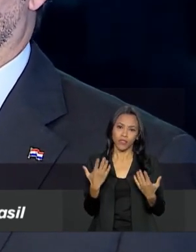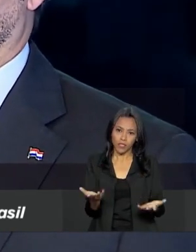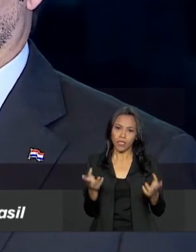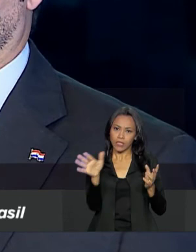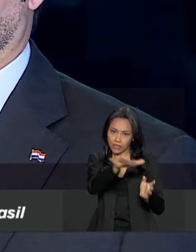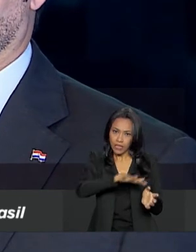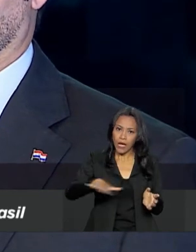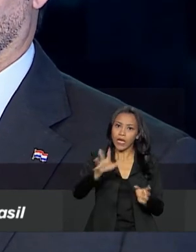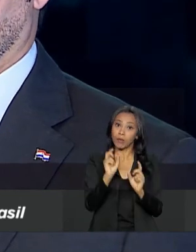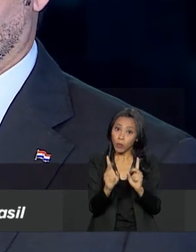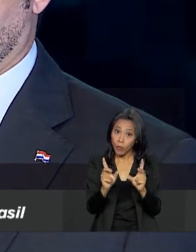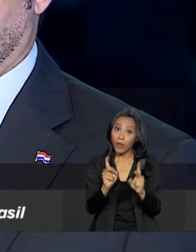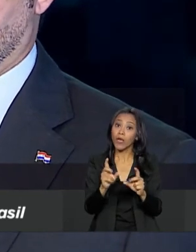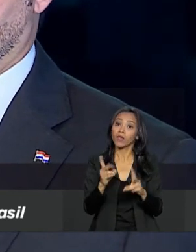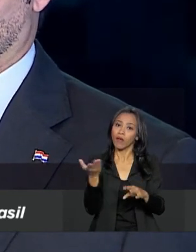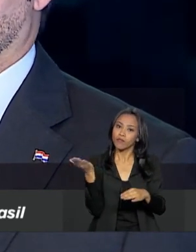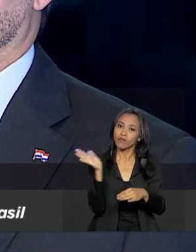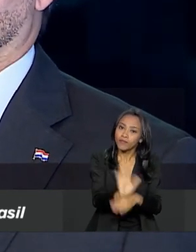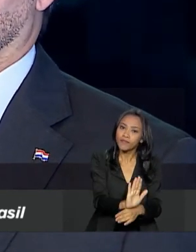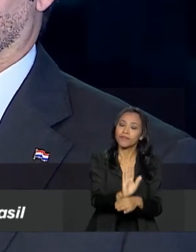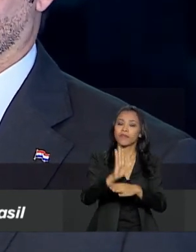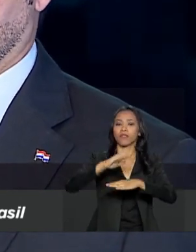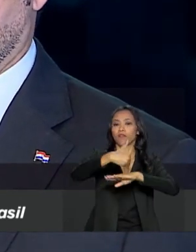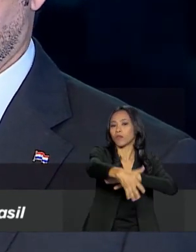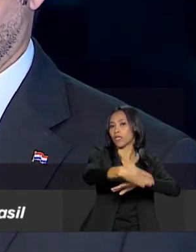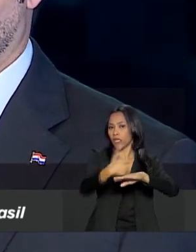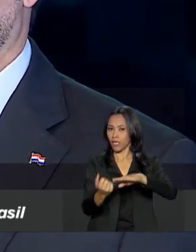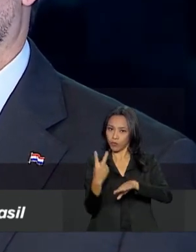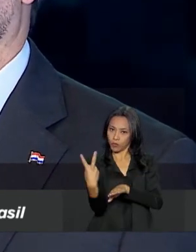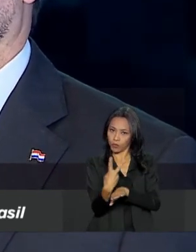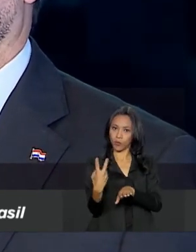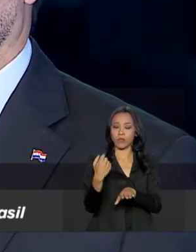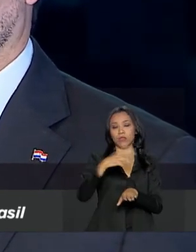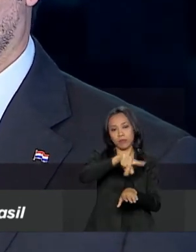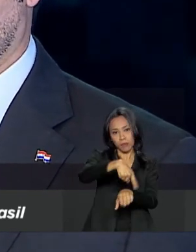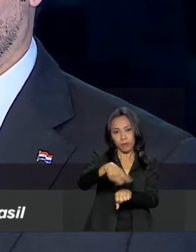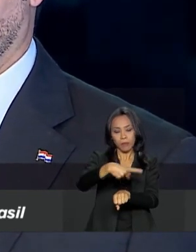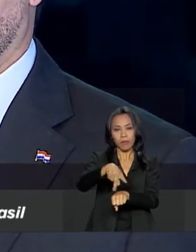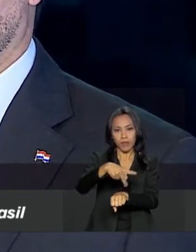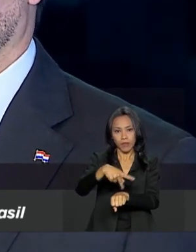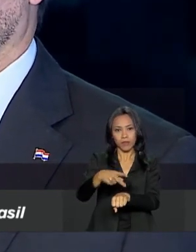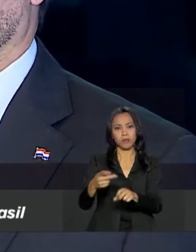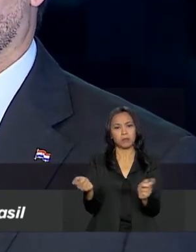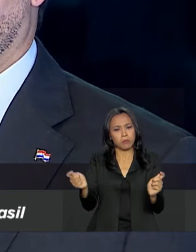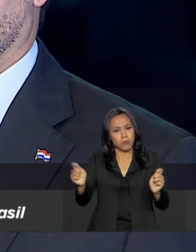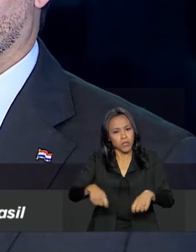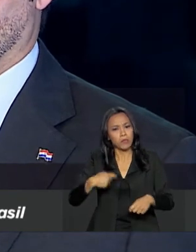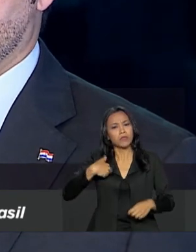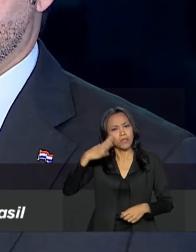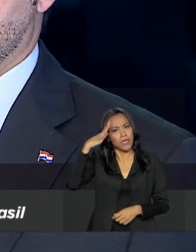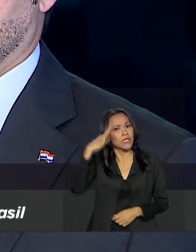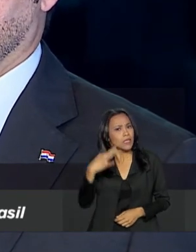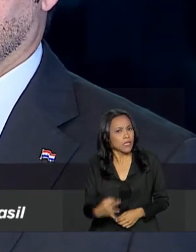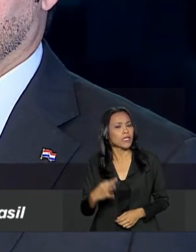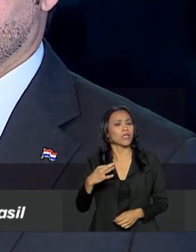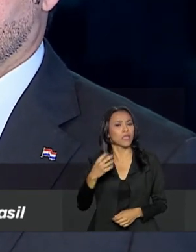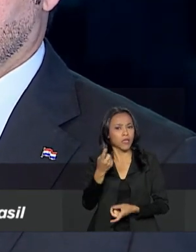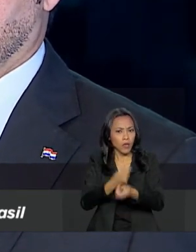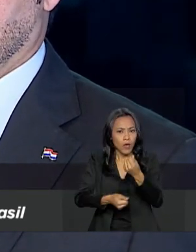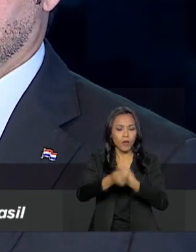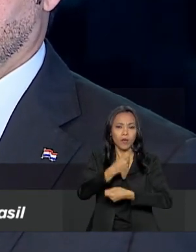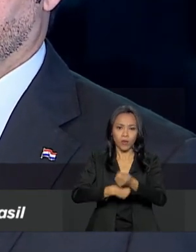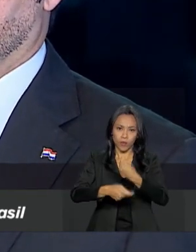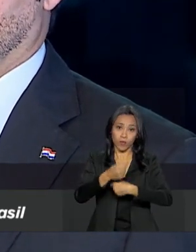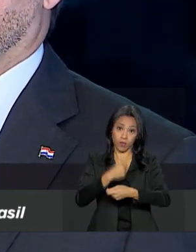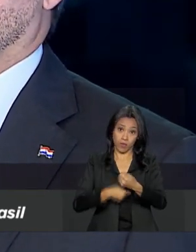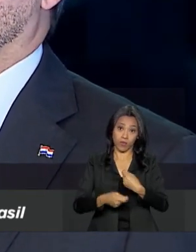comercio, tanto la frontera paraguaya con la frontera brasileña, podemos tener una economía